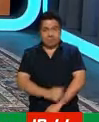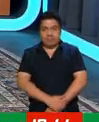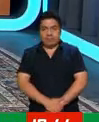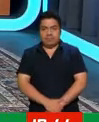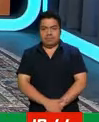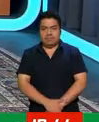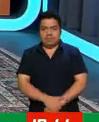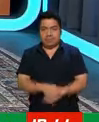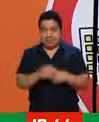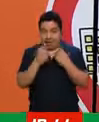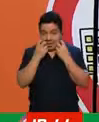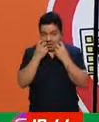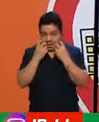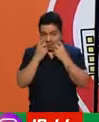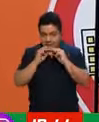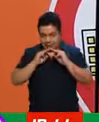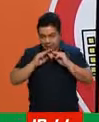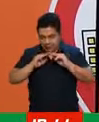Ese es el mar.